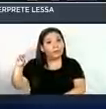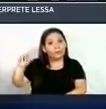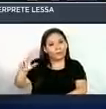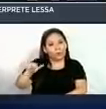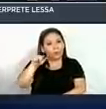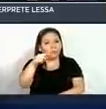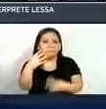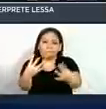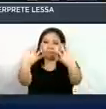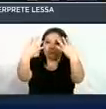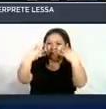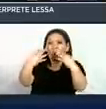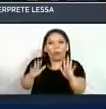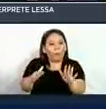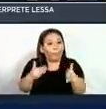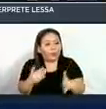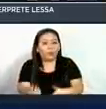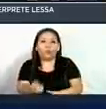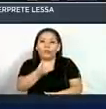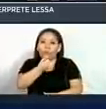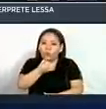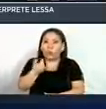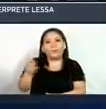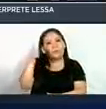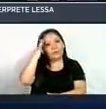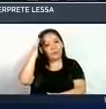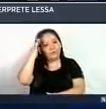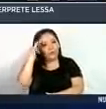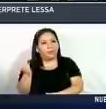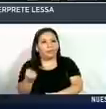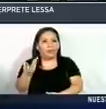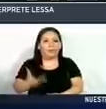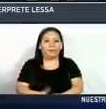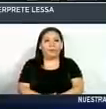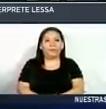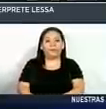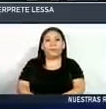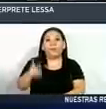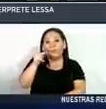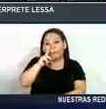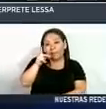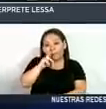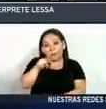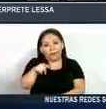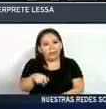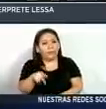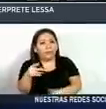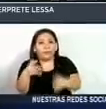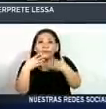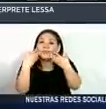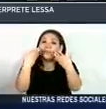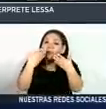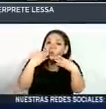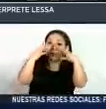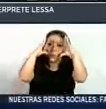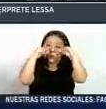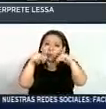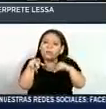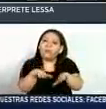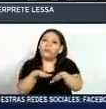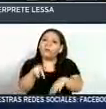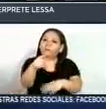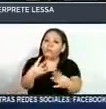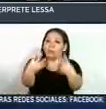quédese con nosotros para estar muy bien actualizados, bienvenidos. Feliz noche, gracias por informarse en compañía de noticiero